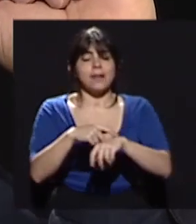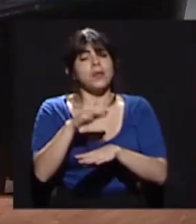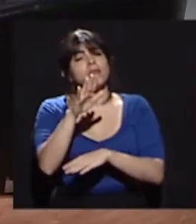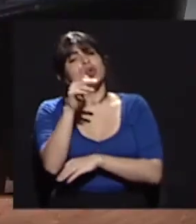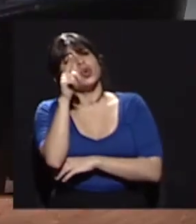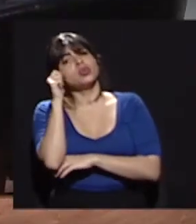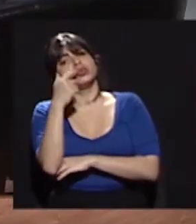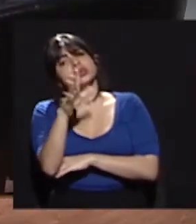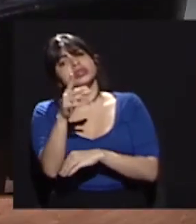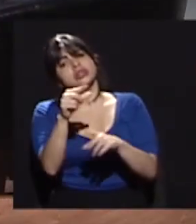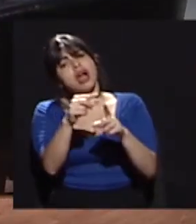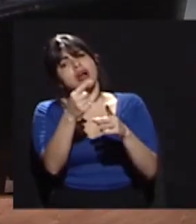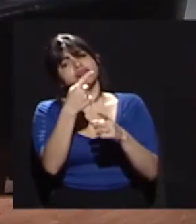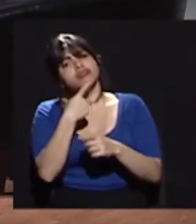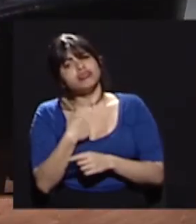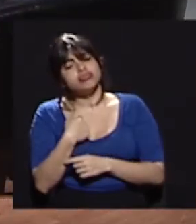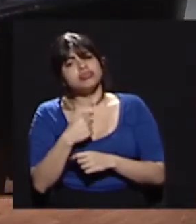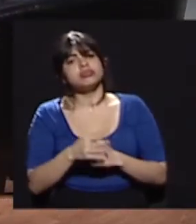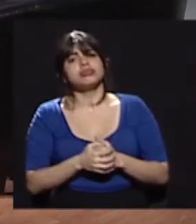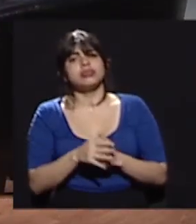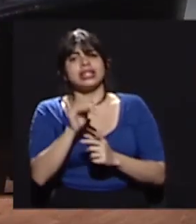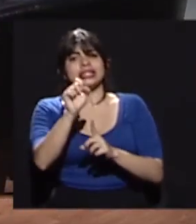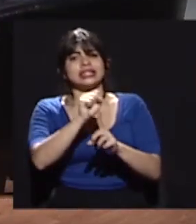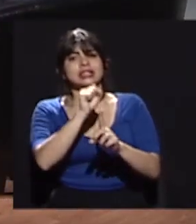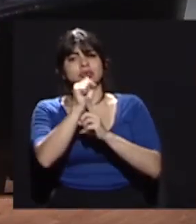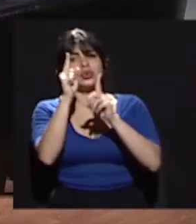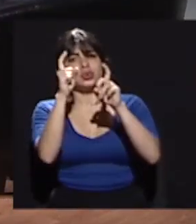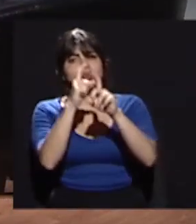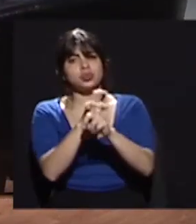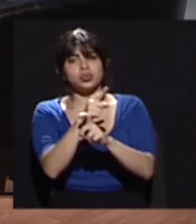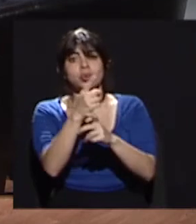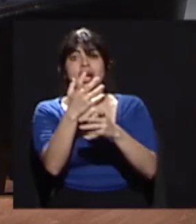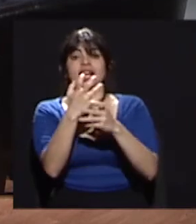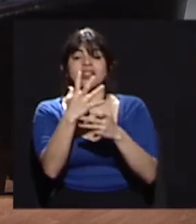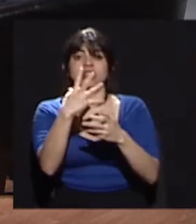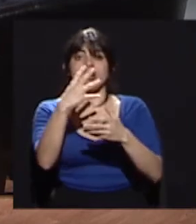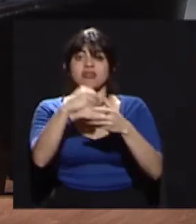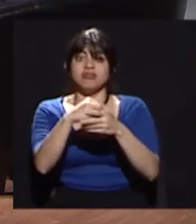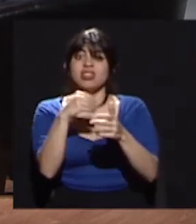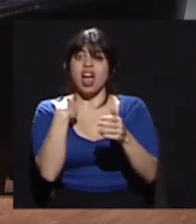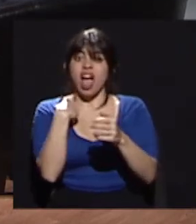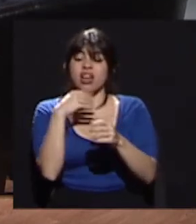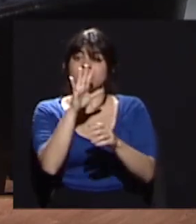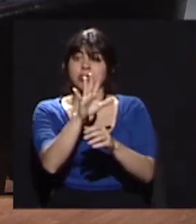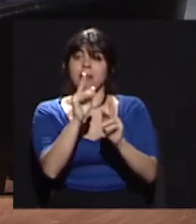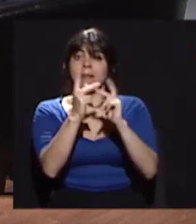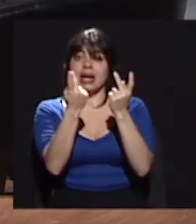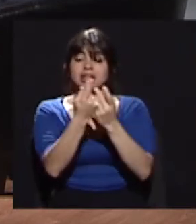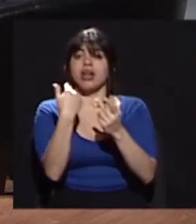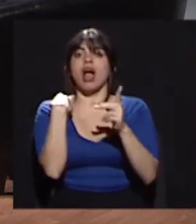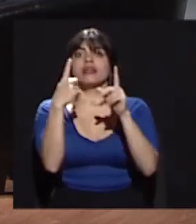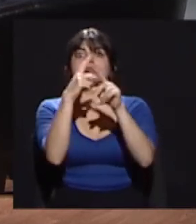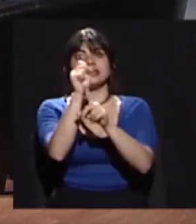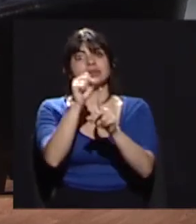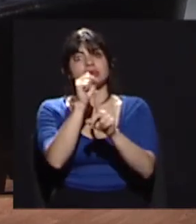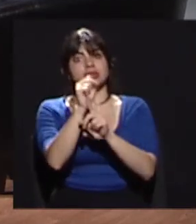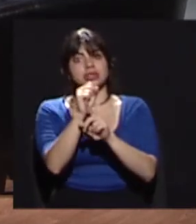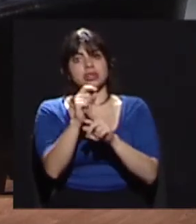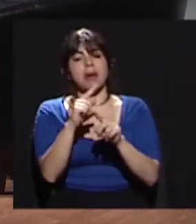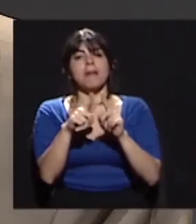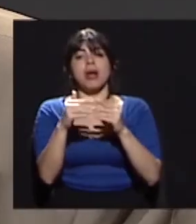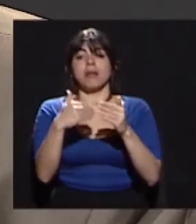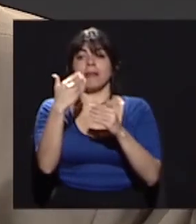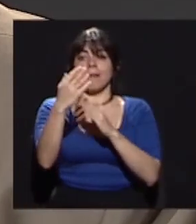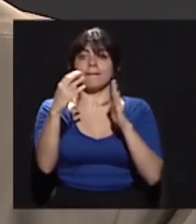usted mencionó esa situación compleja que quiere incluso dentro del propio partido dentro su propia reacción volveremos en